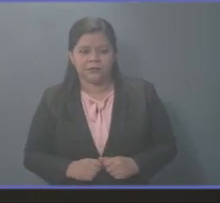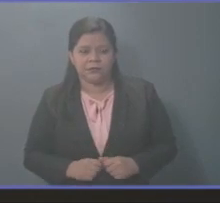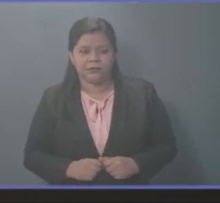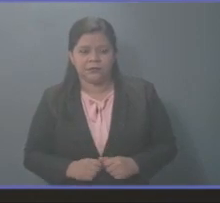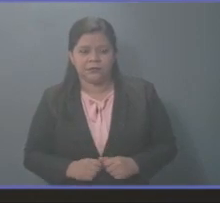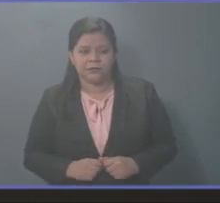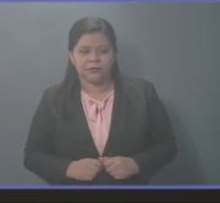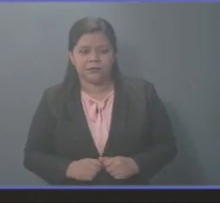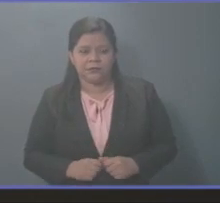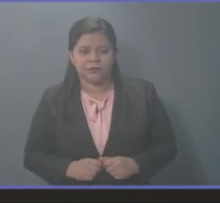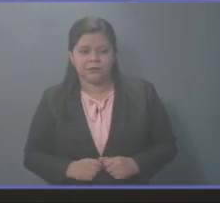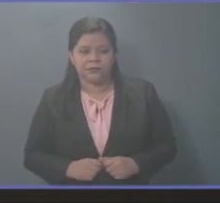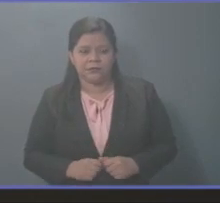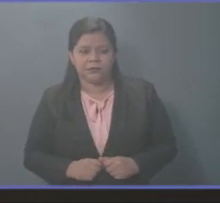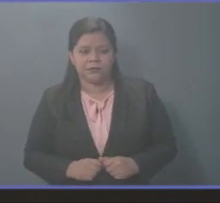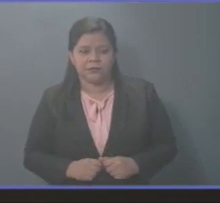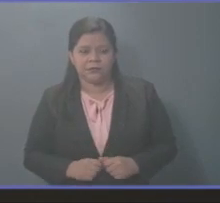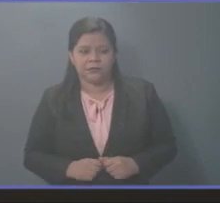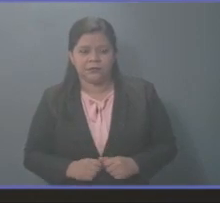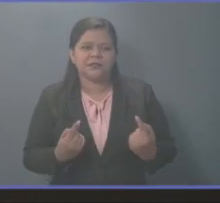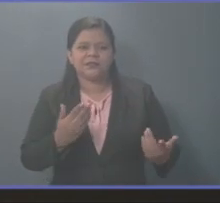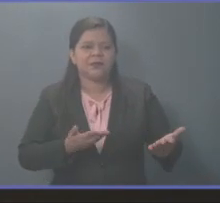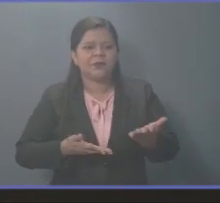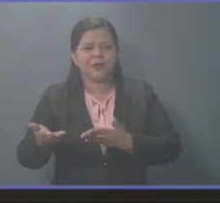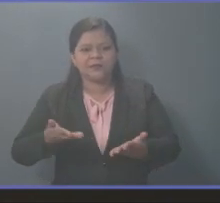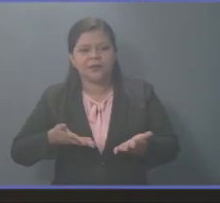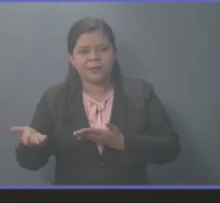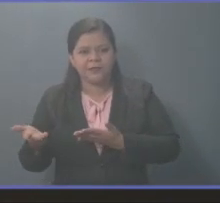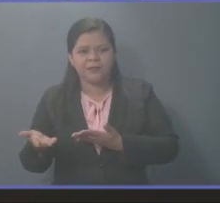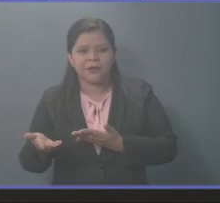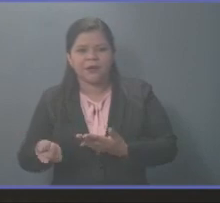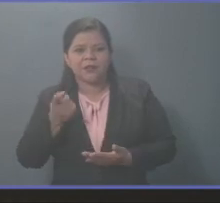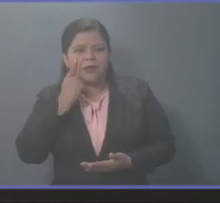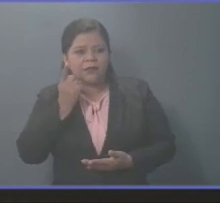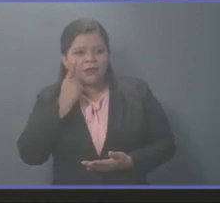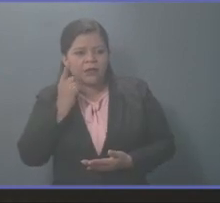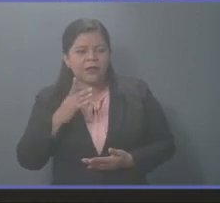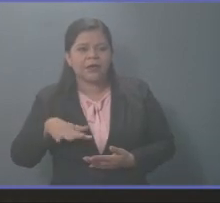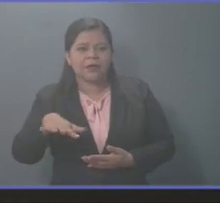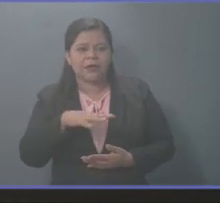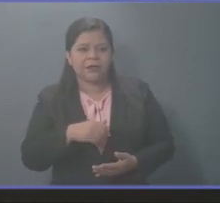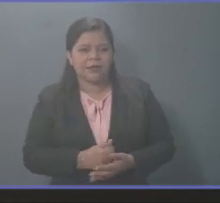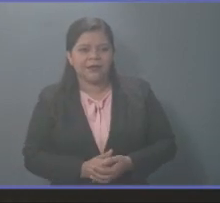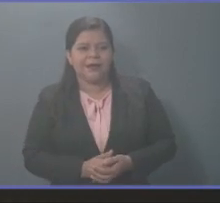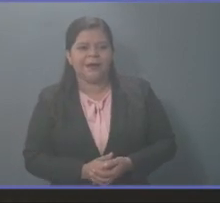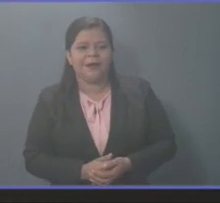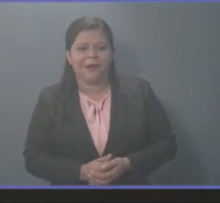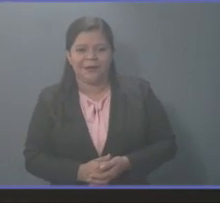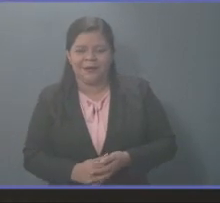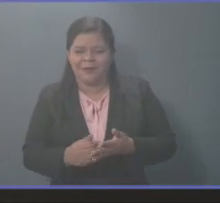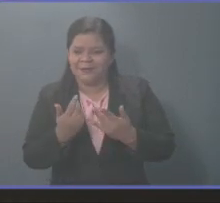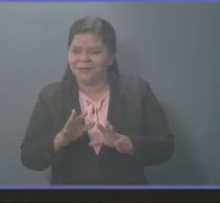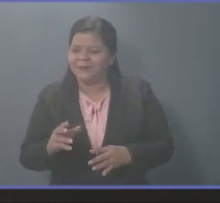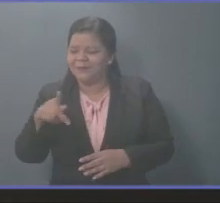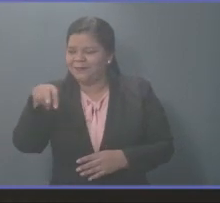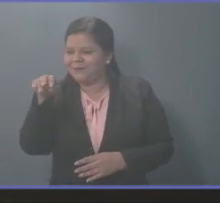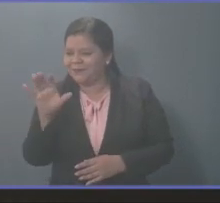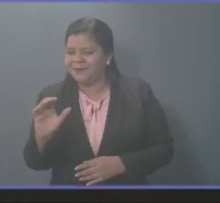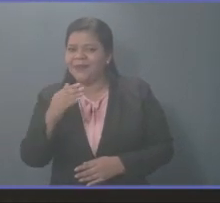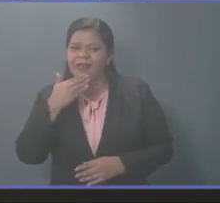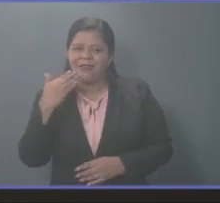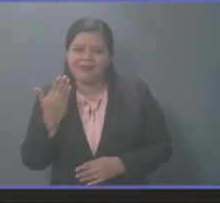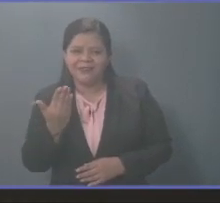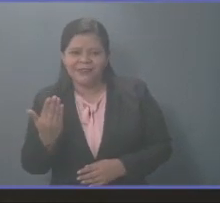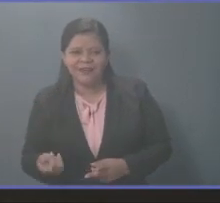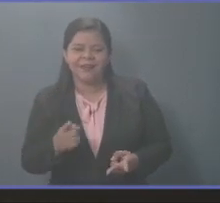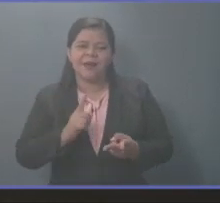Y servicio debe dar un integrante de la PNC, ya sea en el campo o en la